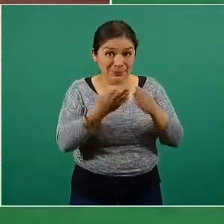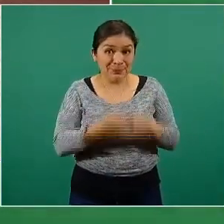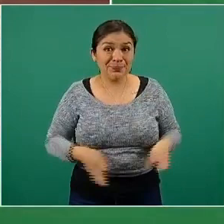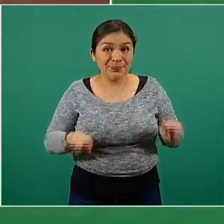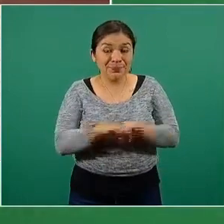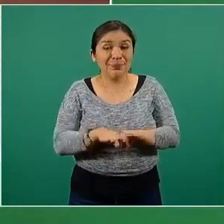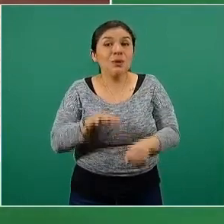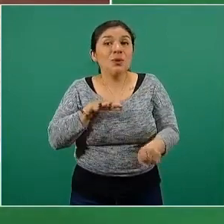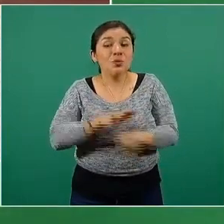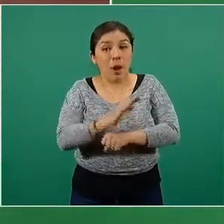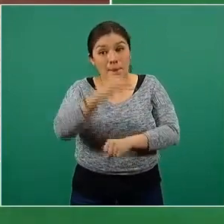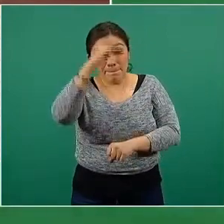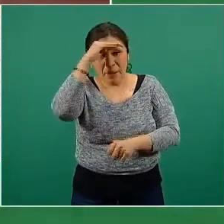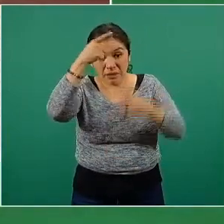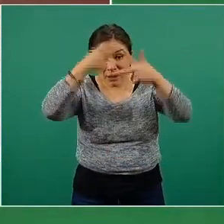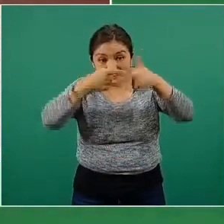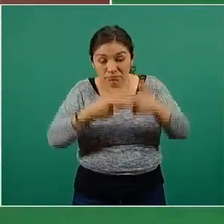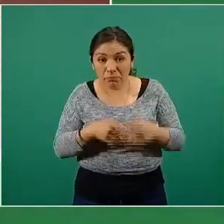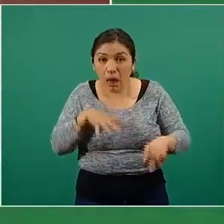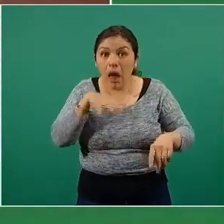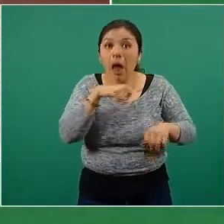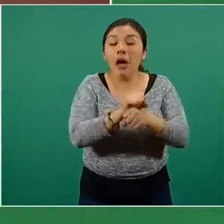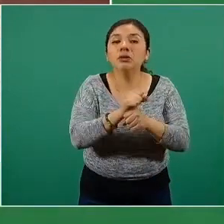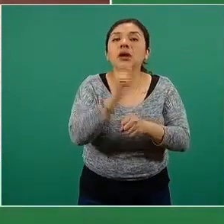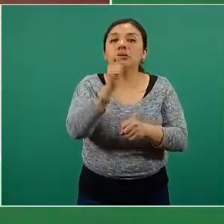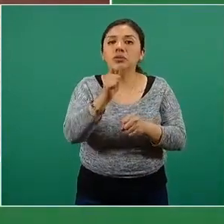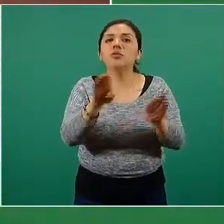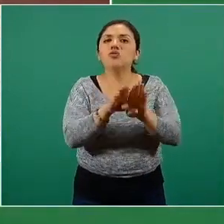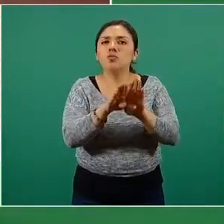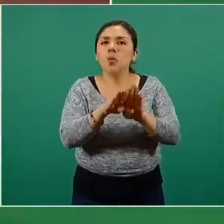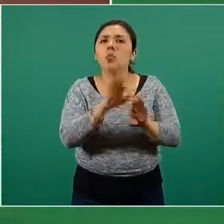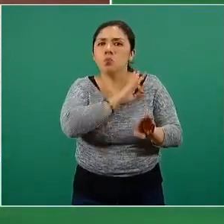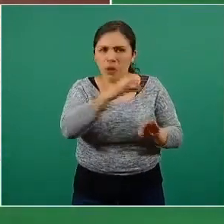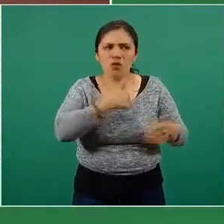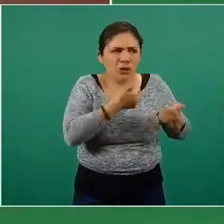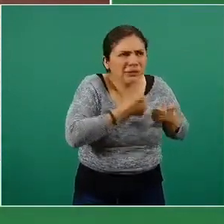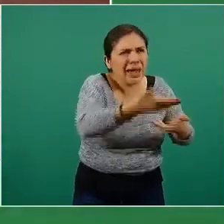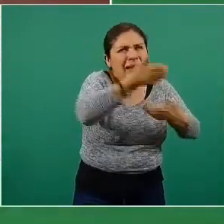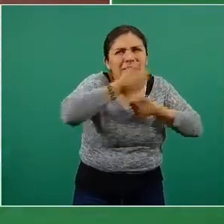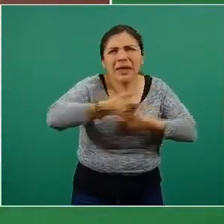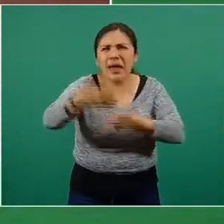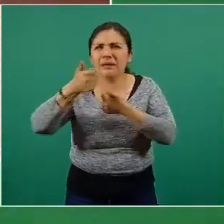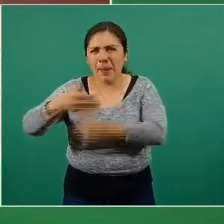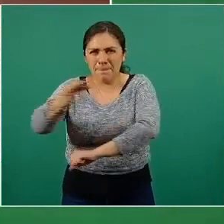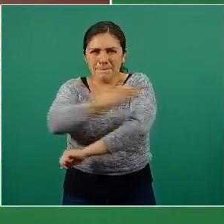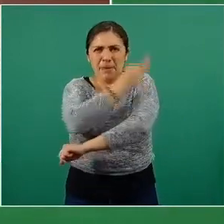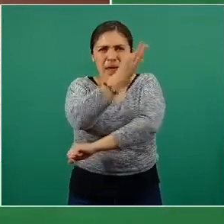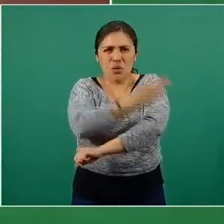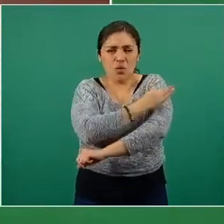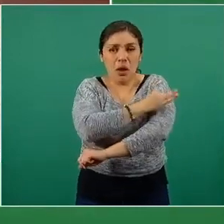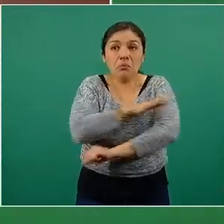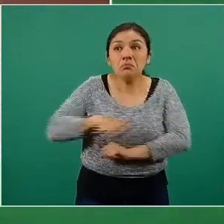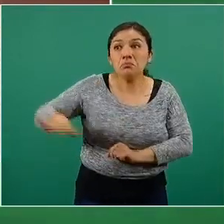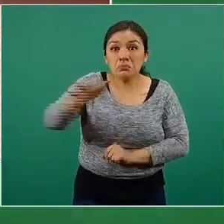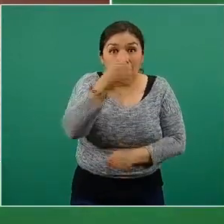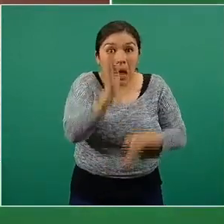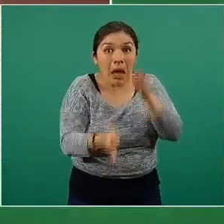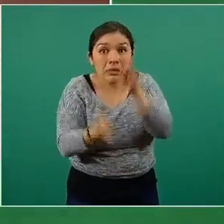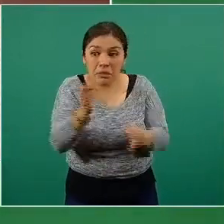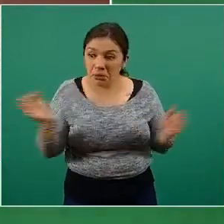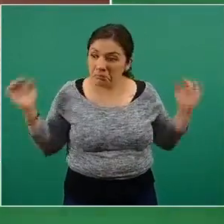la meta es poder activar y acercar las vacunas a todos los adultos mayores y vacunar a todo el que se